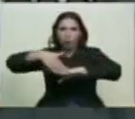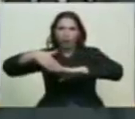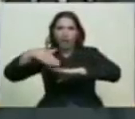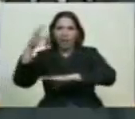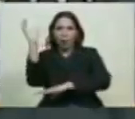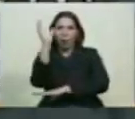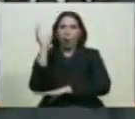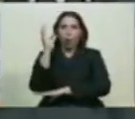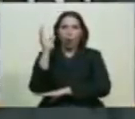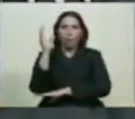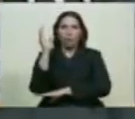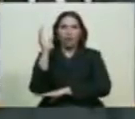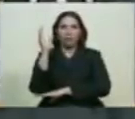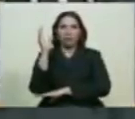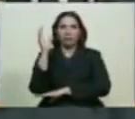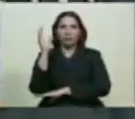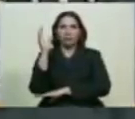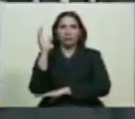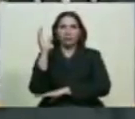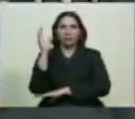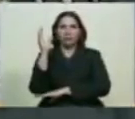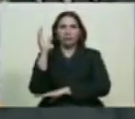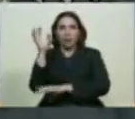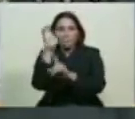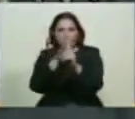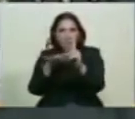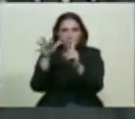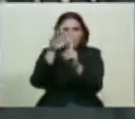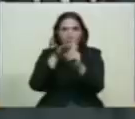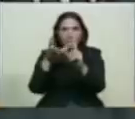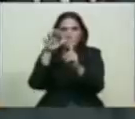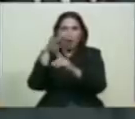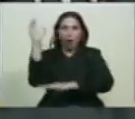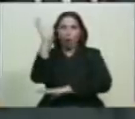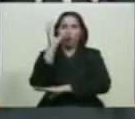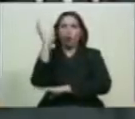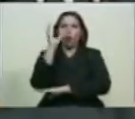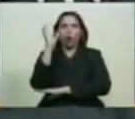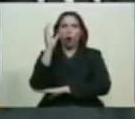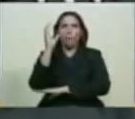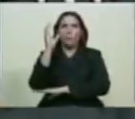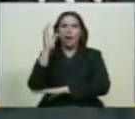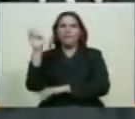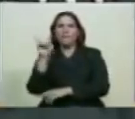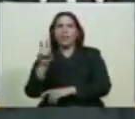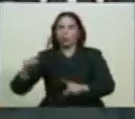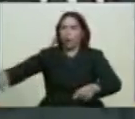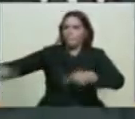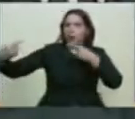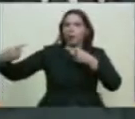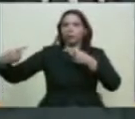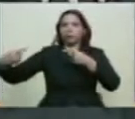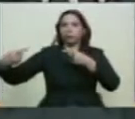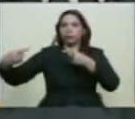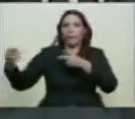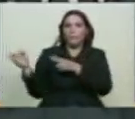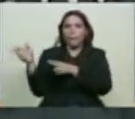allá, para llevar a Colombia y a Venezuela a un estado de confrontación armada.